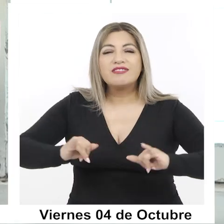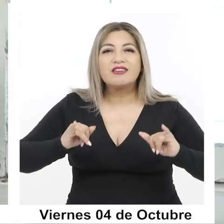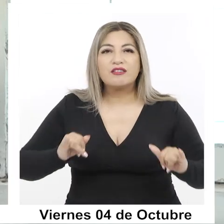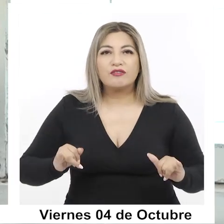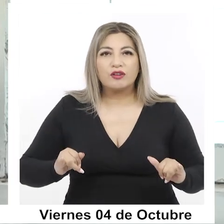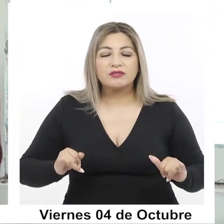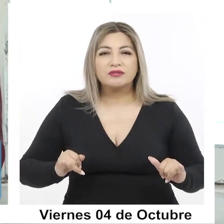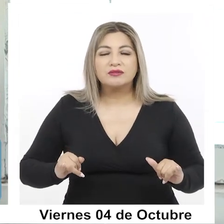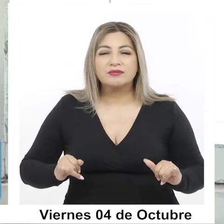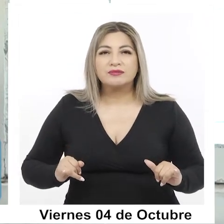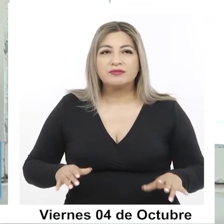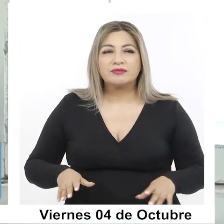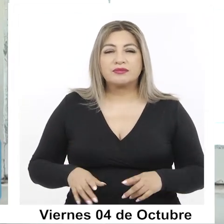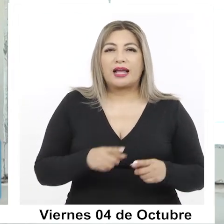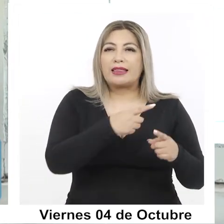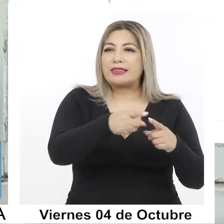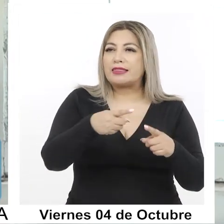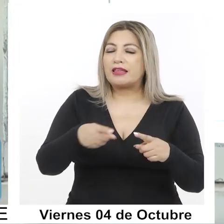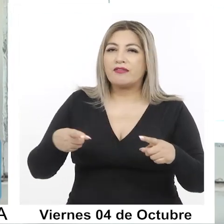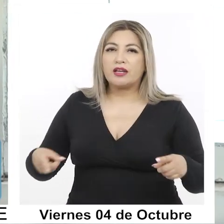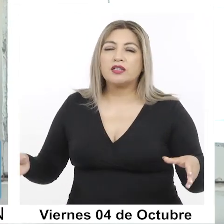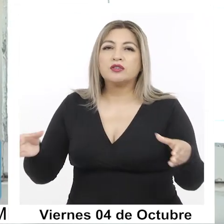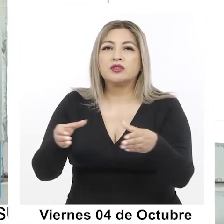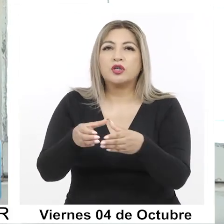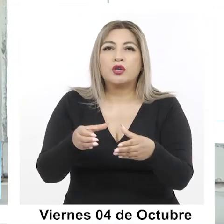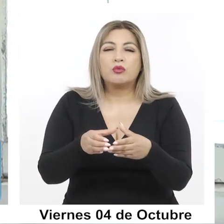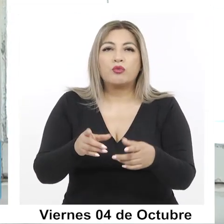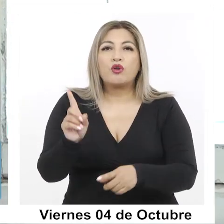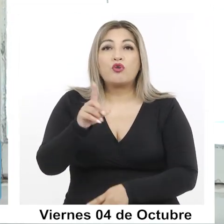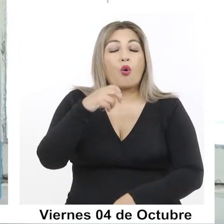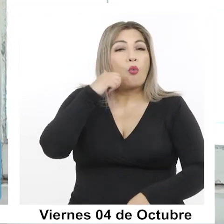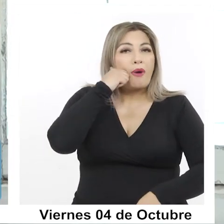la cosmovisión entre lo humano y lo no humano,